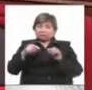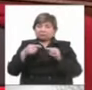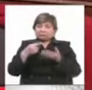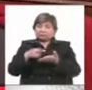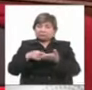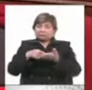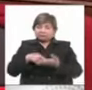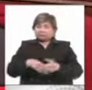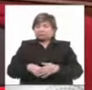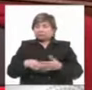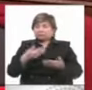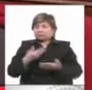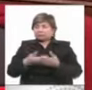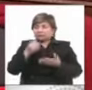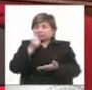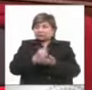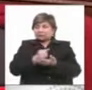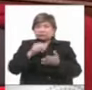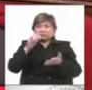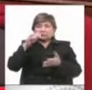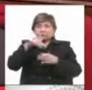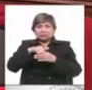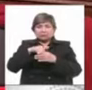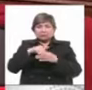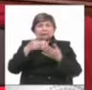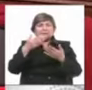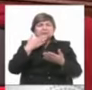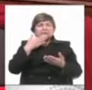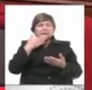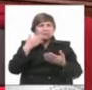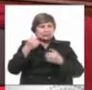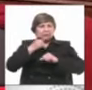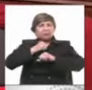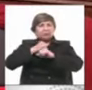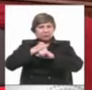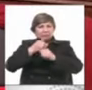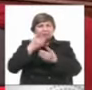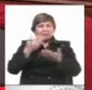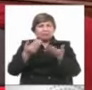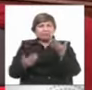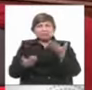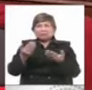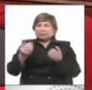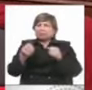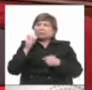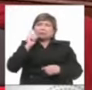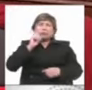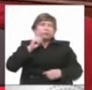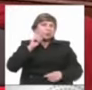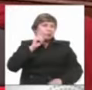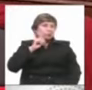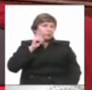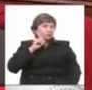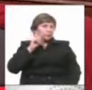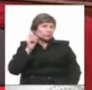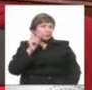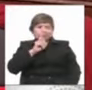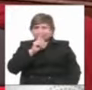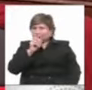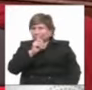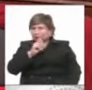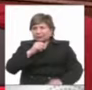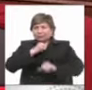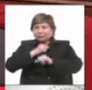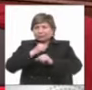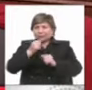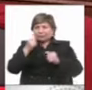¿no es cierto?, se va a aprobar con el voto de quienes creen que defienden el principio de equilibrio de poderes, pero eso es mentira. No se está defendiendo el principio